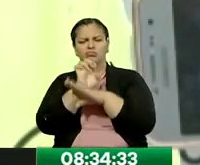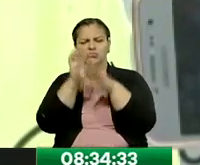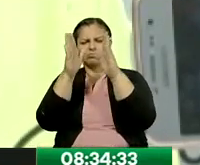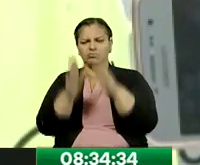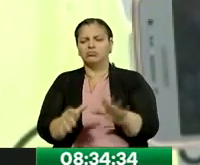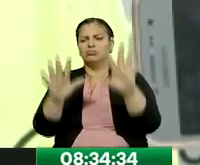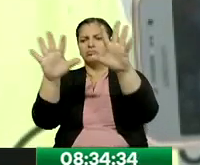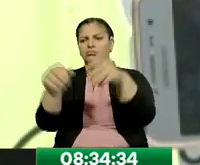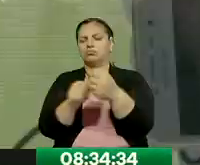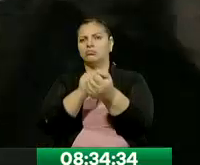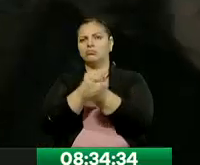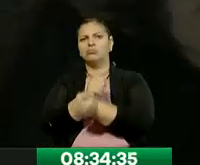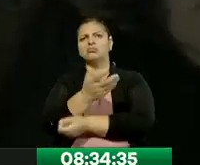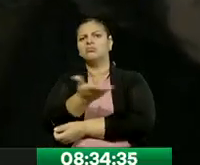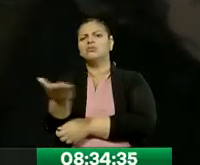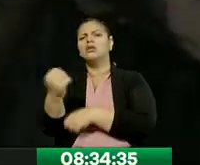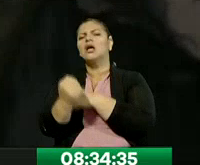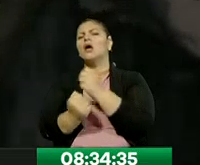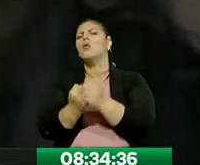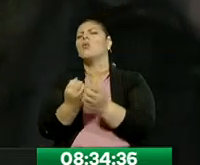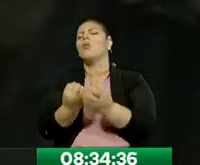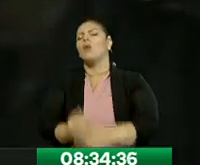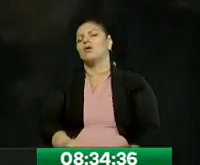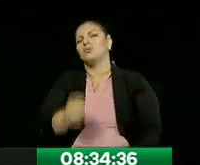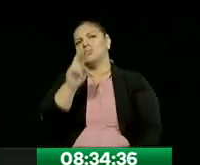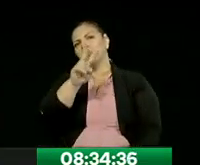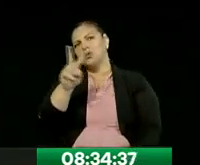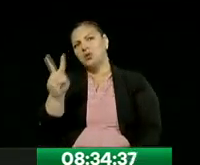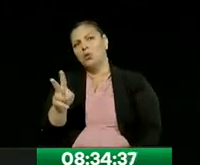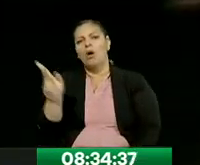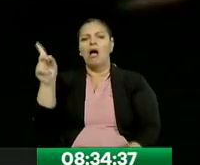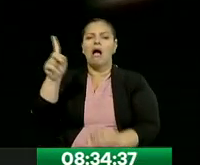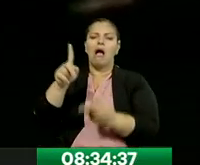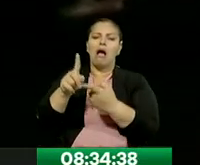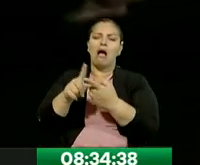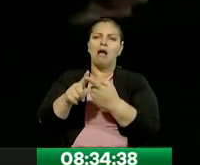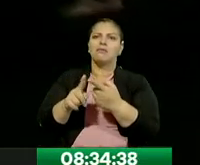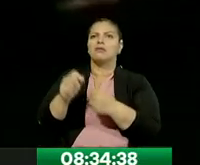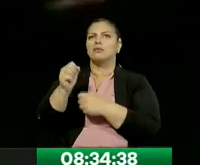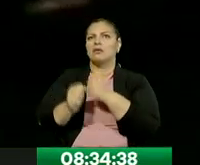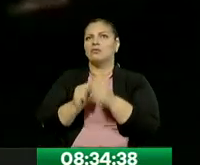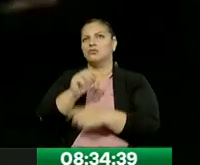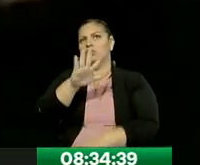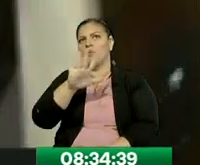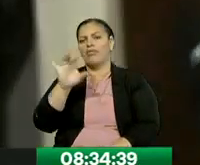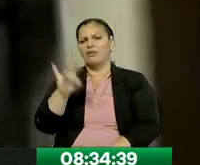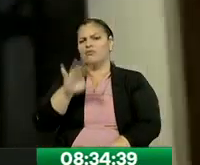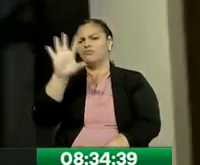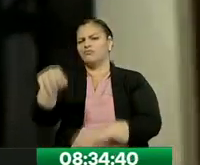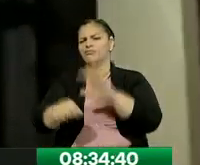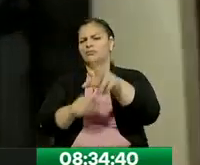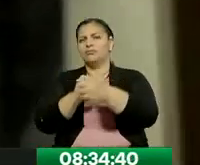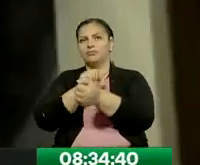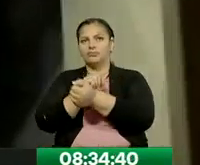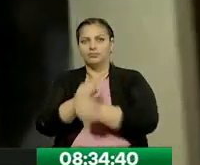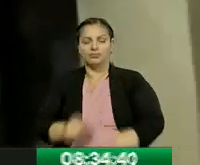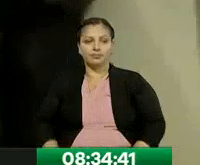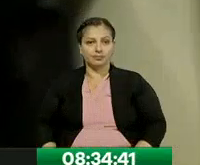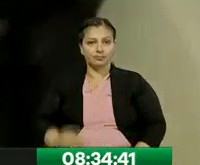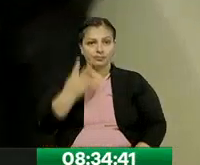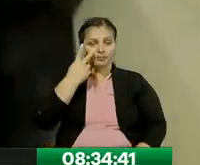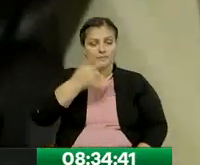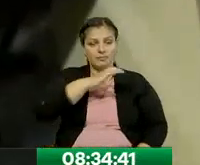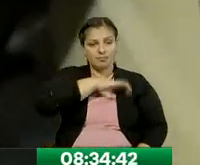22 y 58 años. En estas acciones participaron el CIA, UIAD, GOE, Criminalística, DINAPED y media docena de